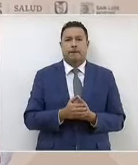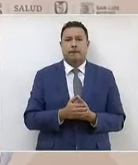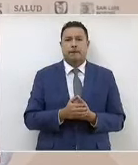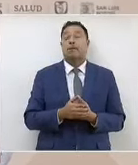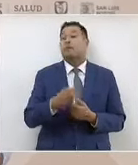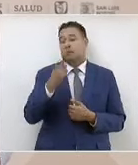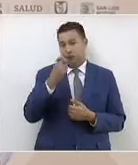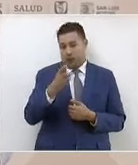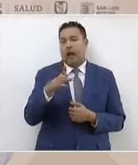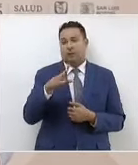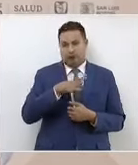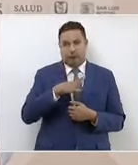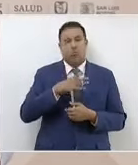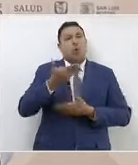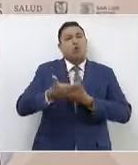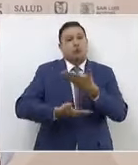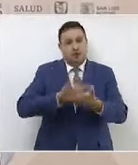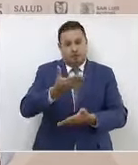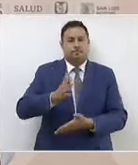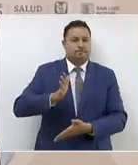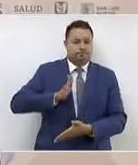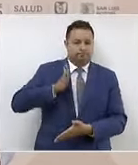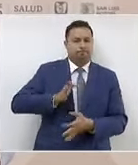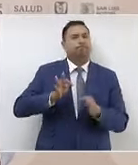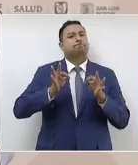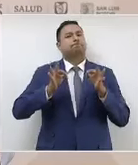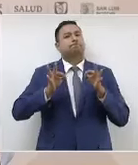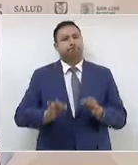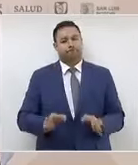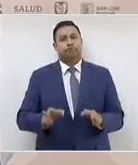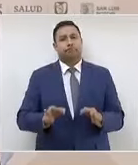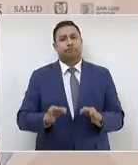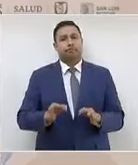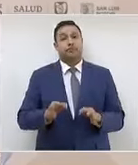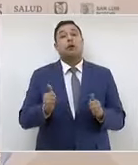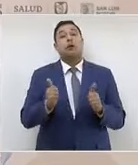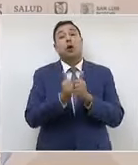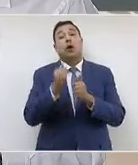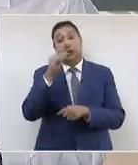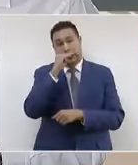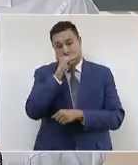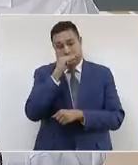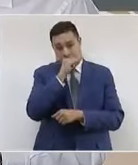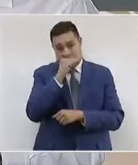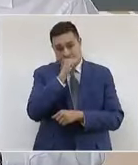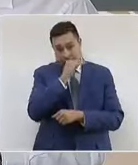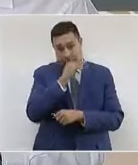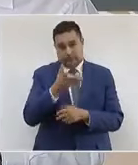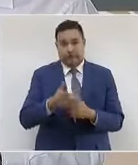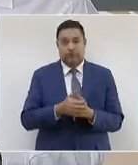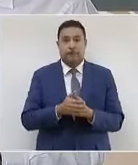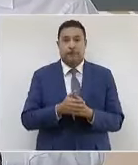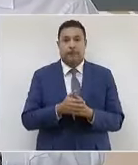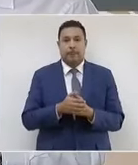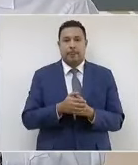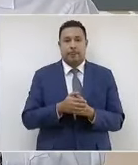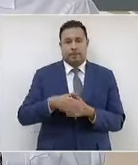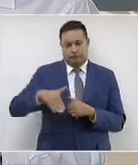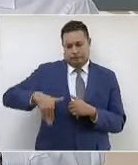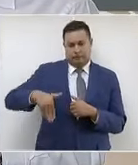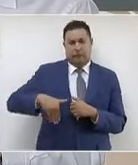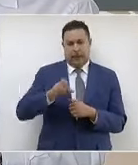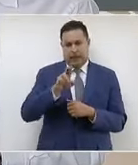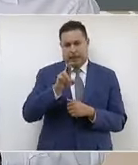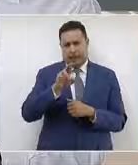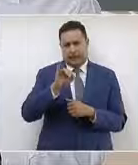a ofrecer un servicio de calidad, gratuito. Como aquí lo mencionaba